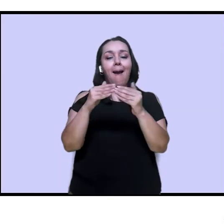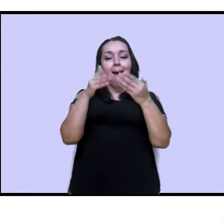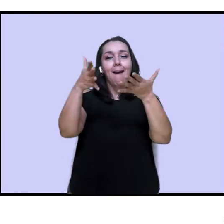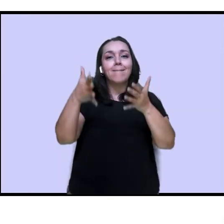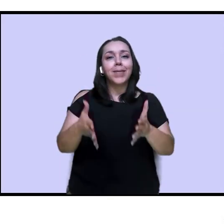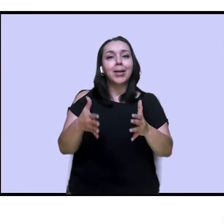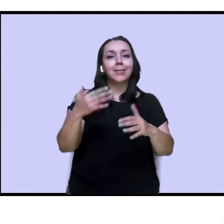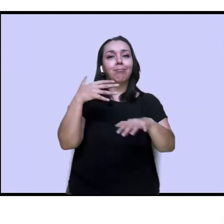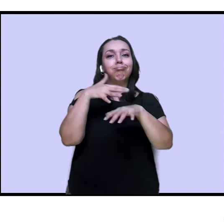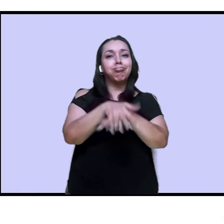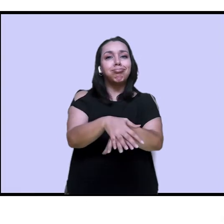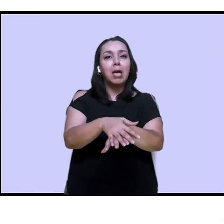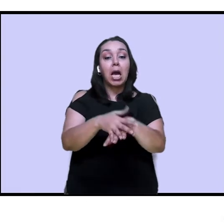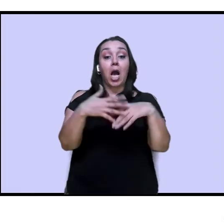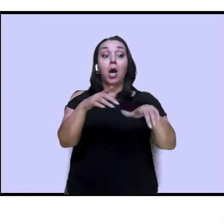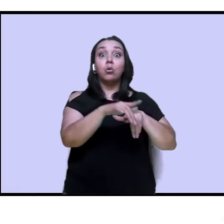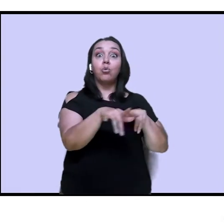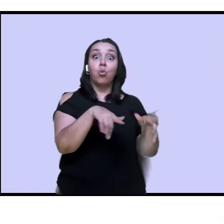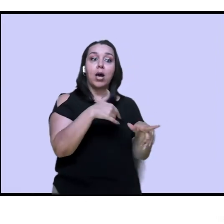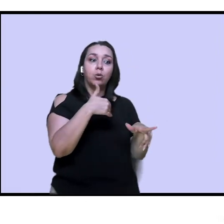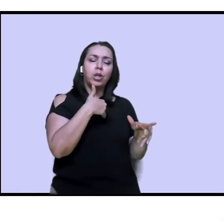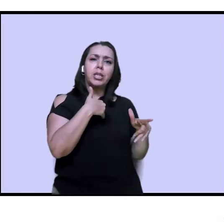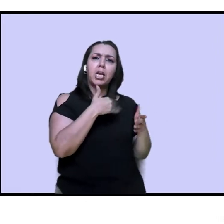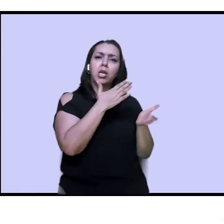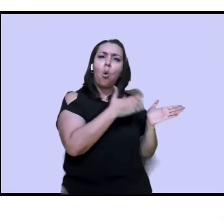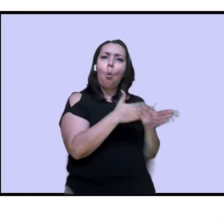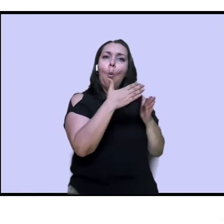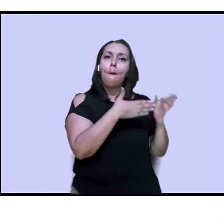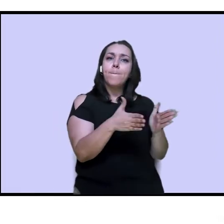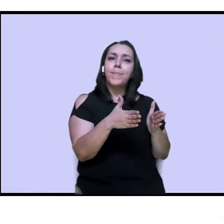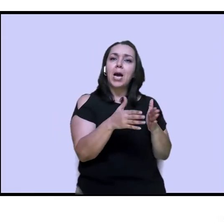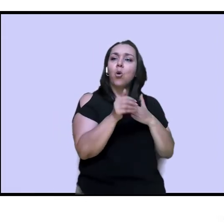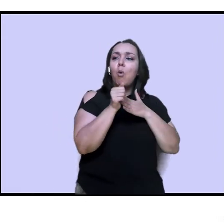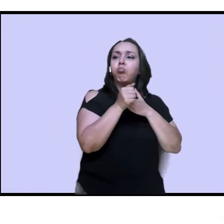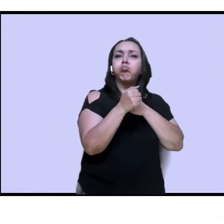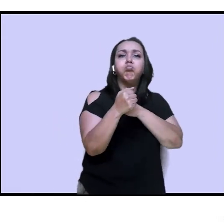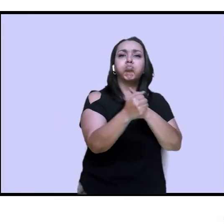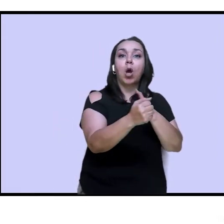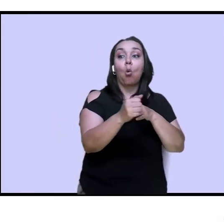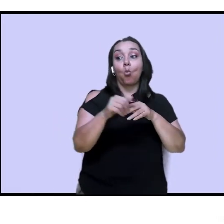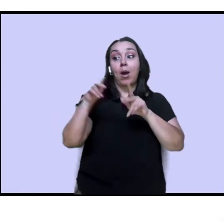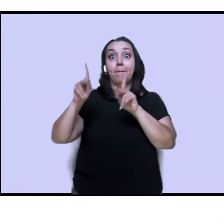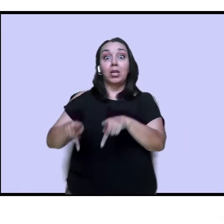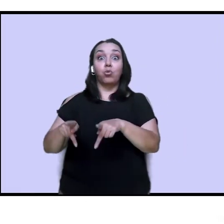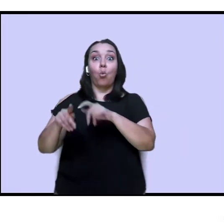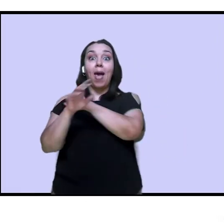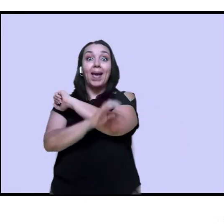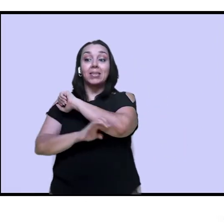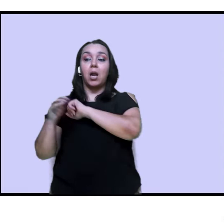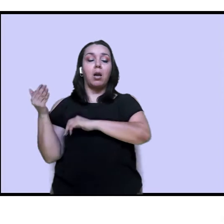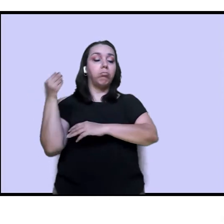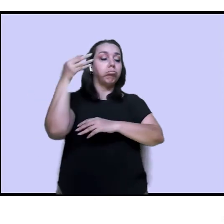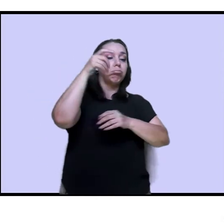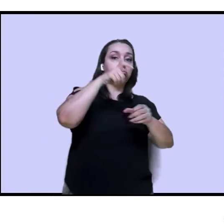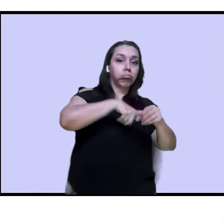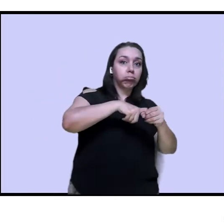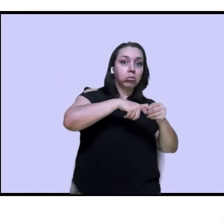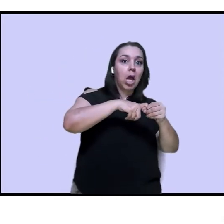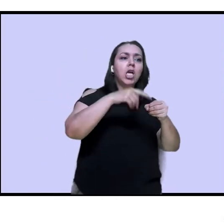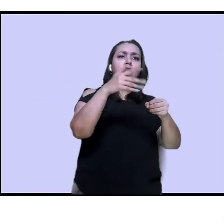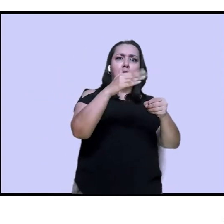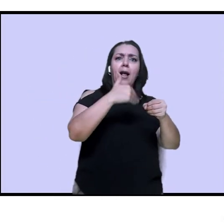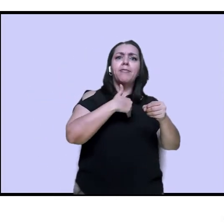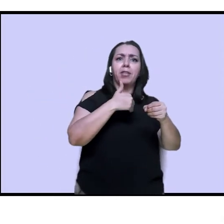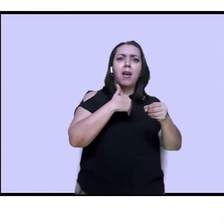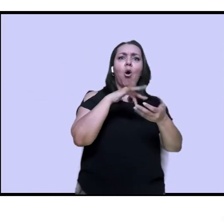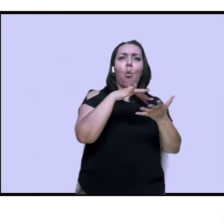ingresando. Hay lugares donde tienen diseñado un plan de inducción. Entonces, cuando una persona extranjera entra, ya